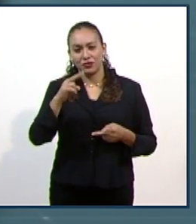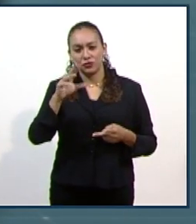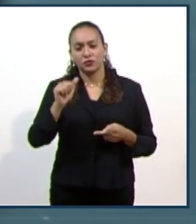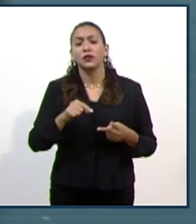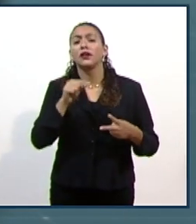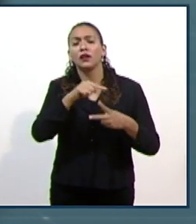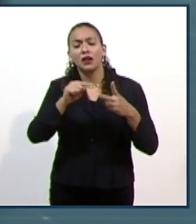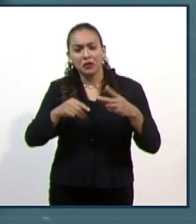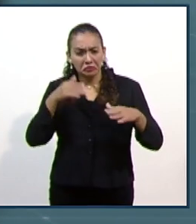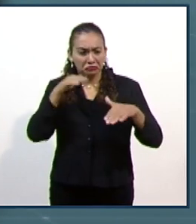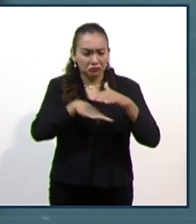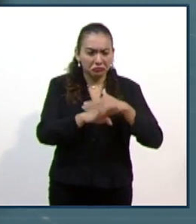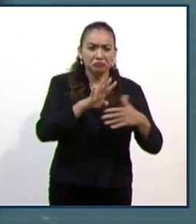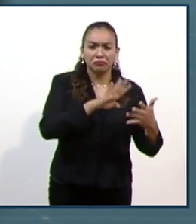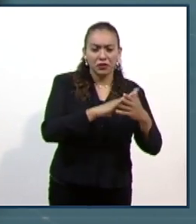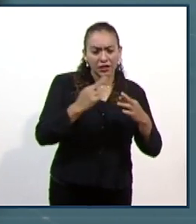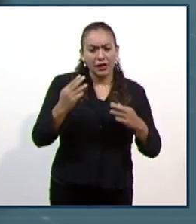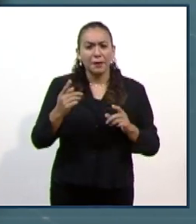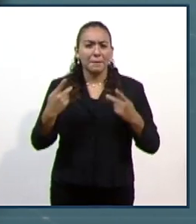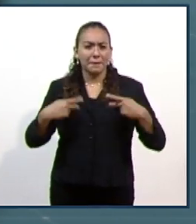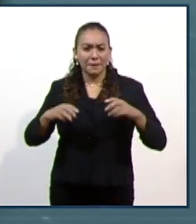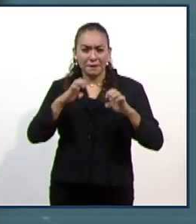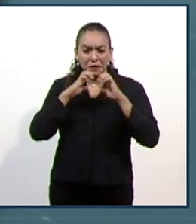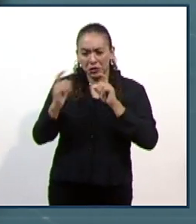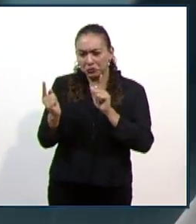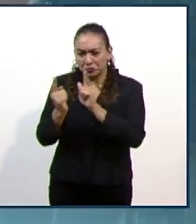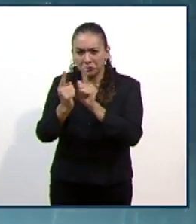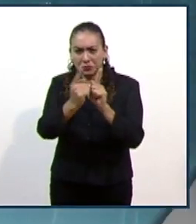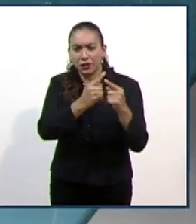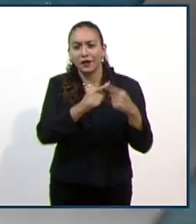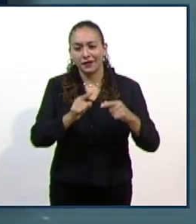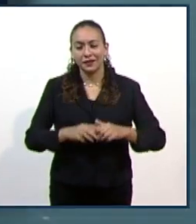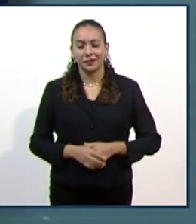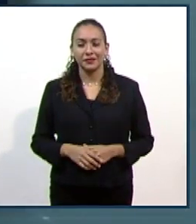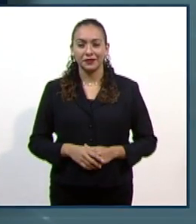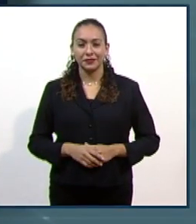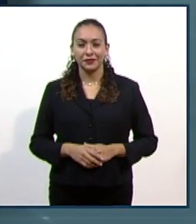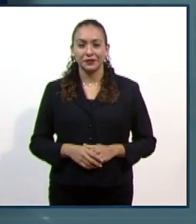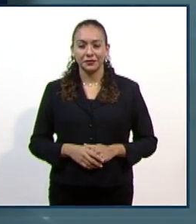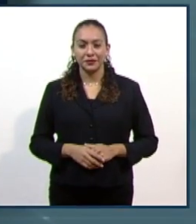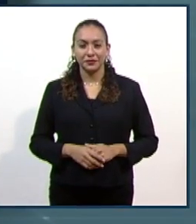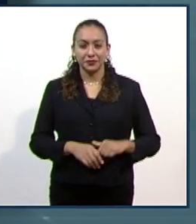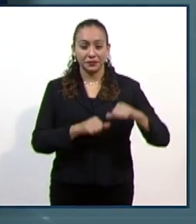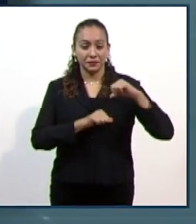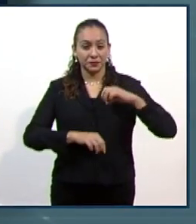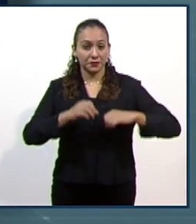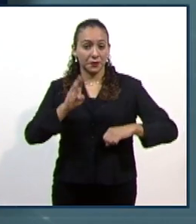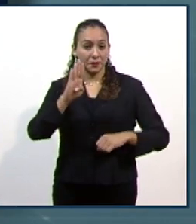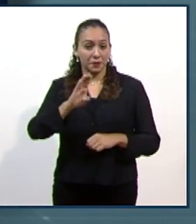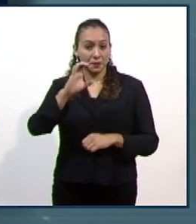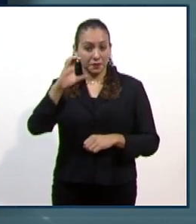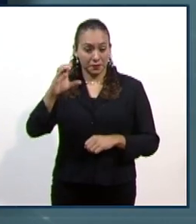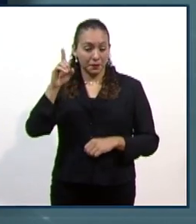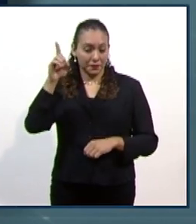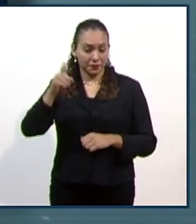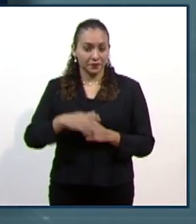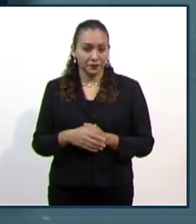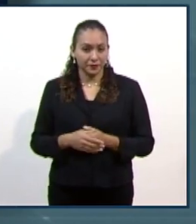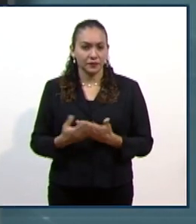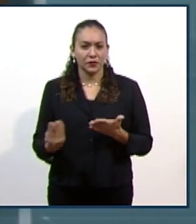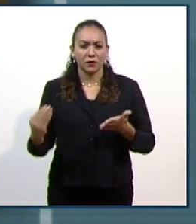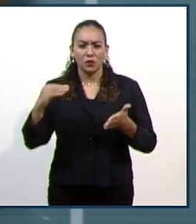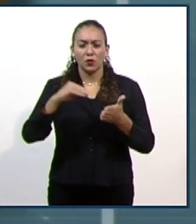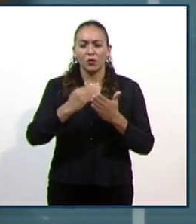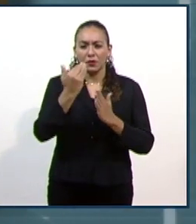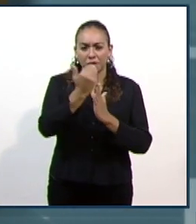sentencia se entrevistó con diversas personas privadas de su libertad. El Poder Judicial de Baja California sentó las bases para